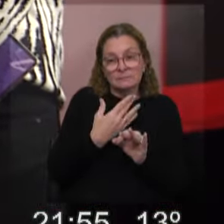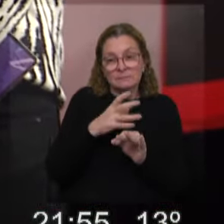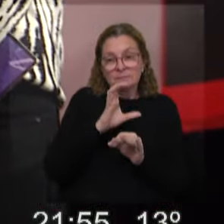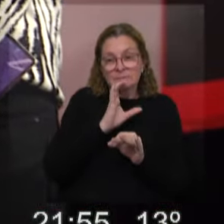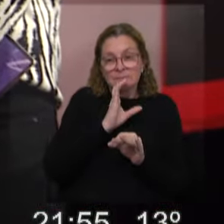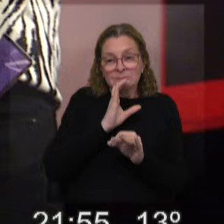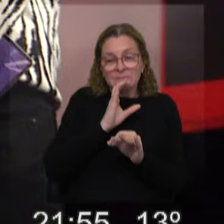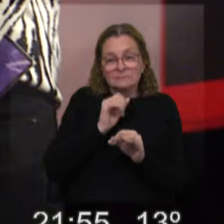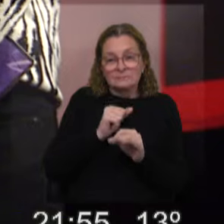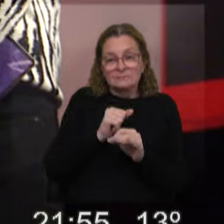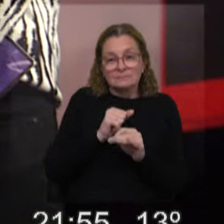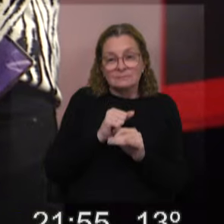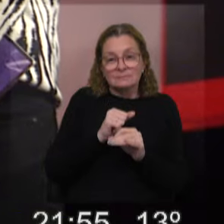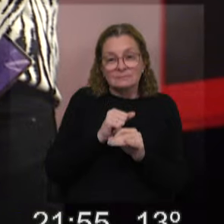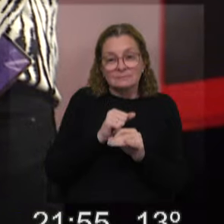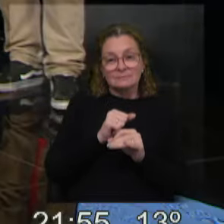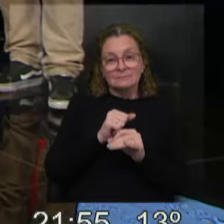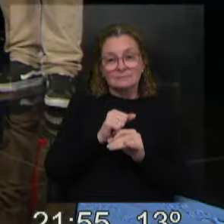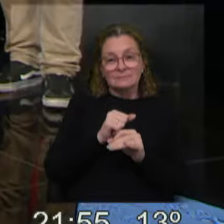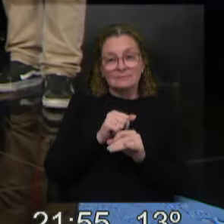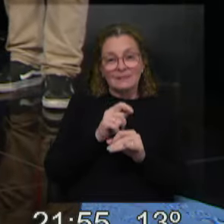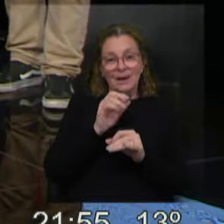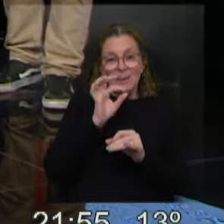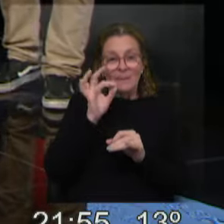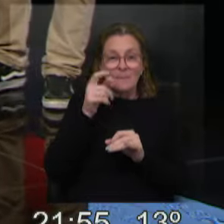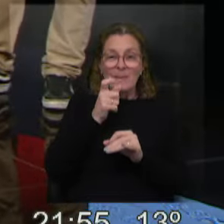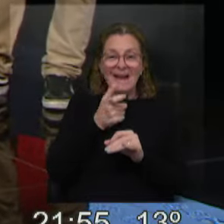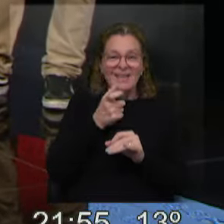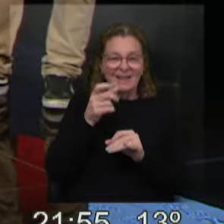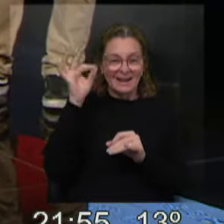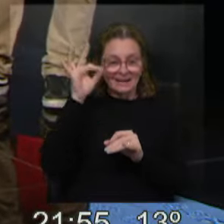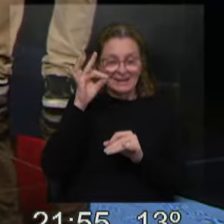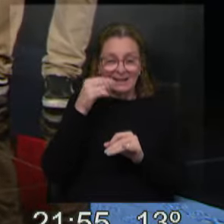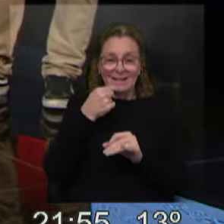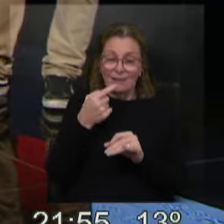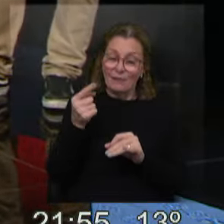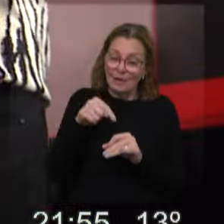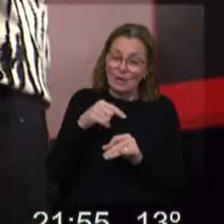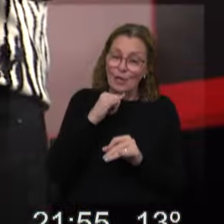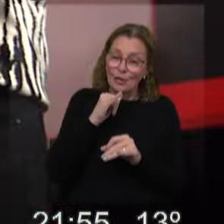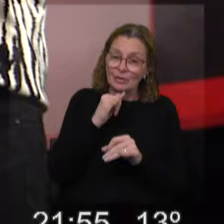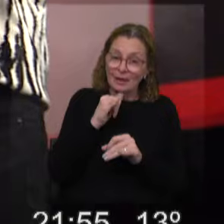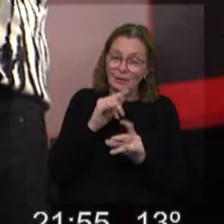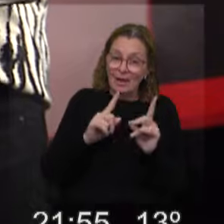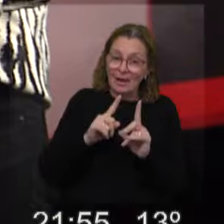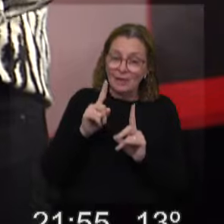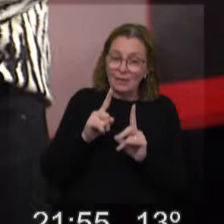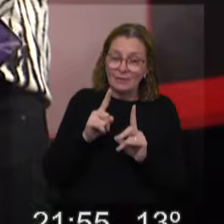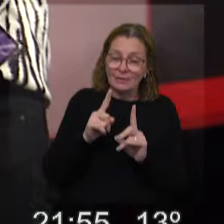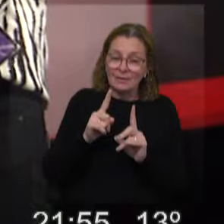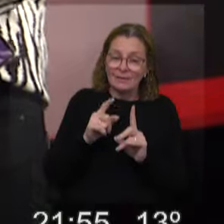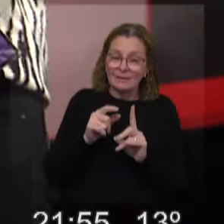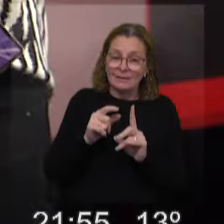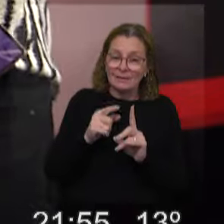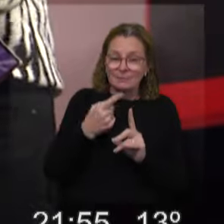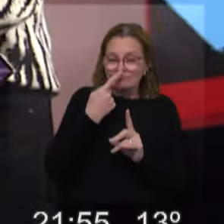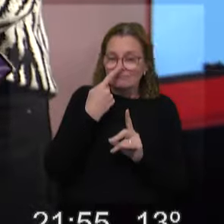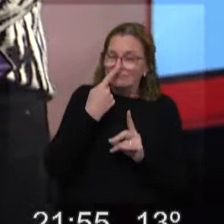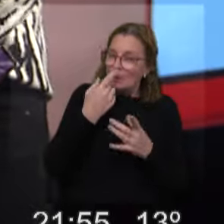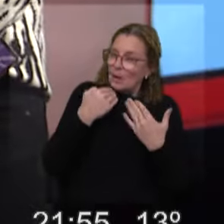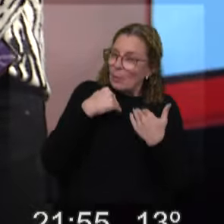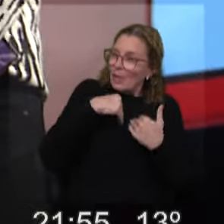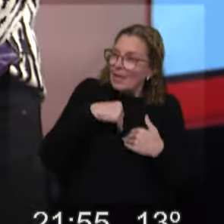gracioso, Make Uruguay Depressive Again, que por lo que venís contando es algo que en realidad te inspira